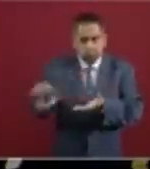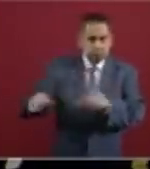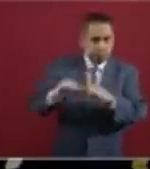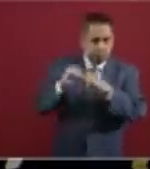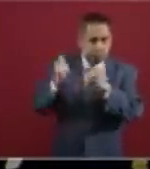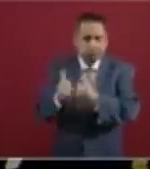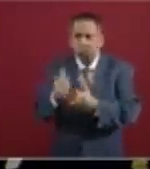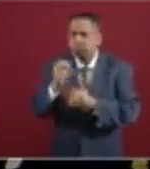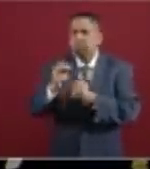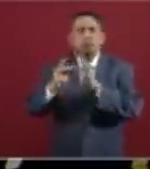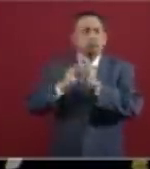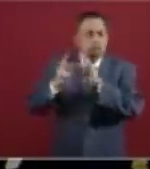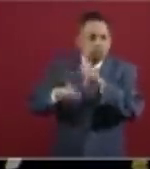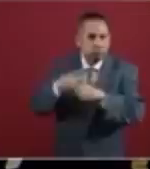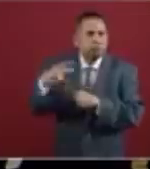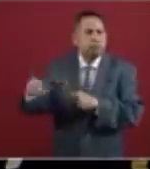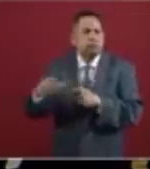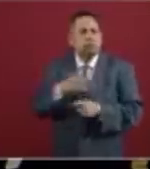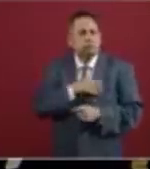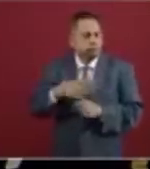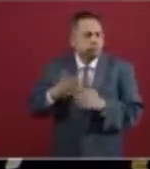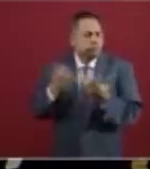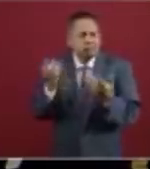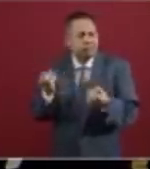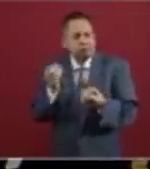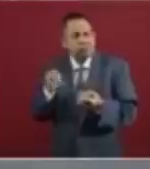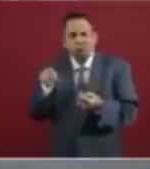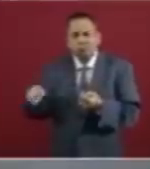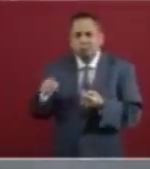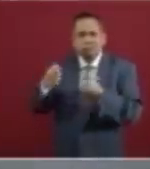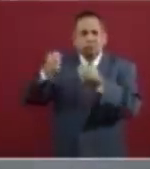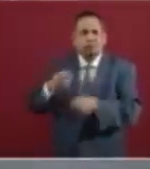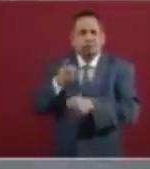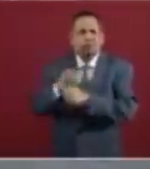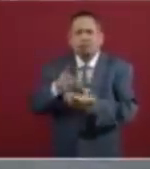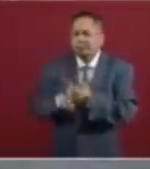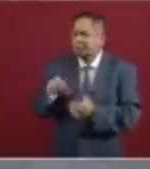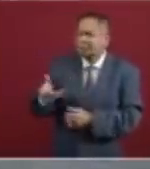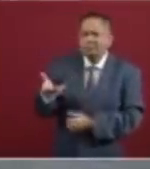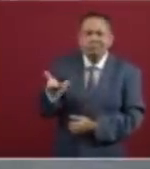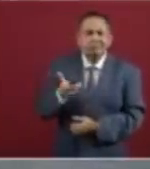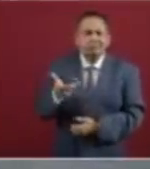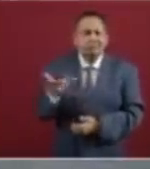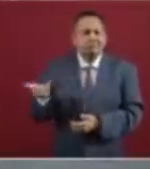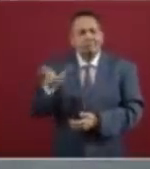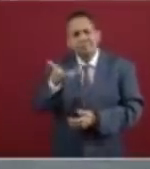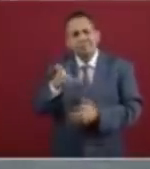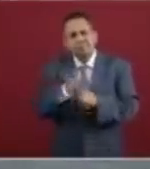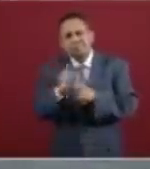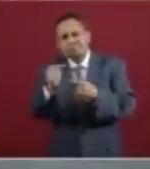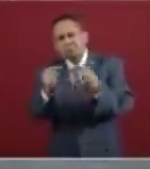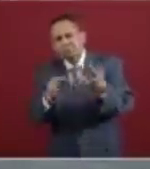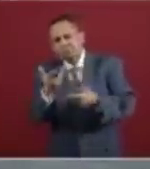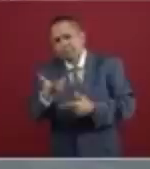fundación, reabrir el caso de su hijo, o en este caso seguridad, como lo están haciendo los expresidentes. Gracias.